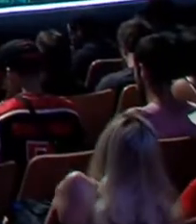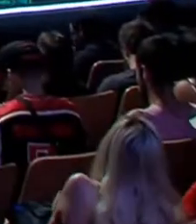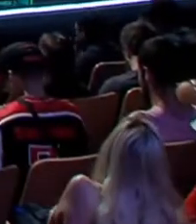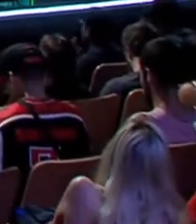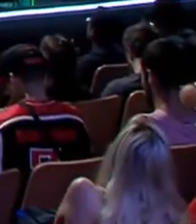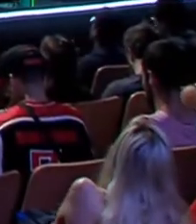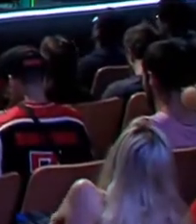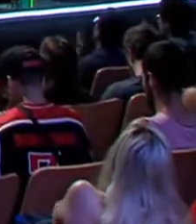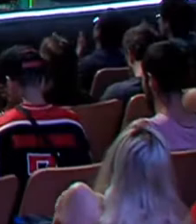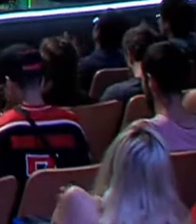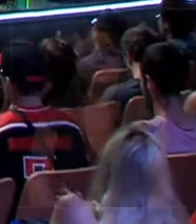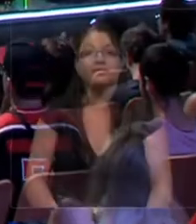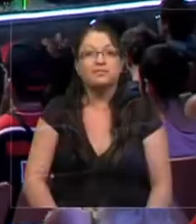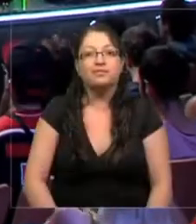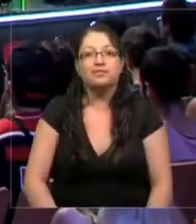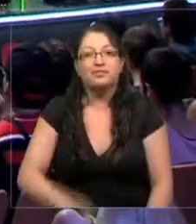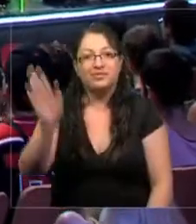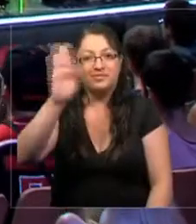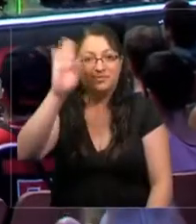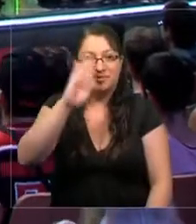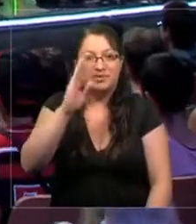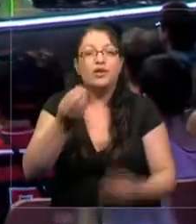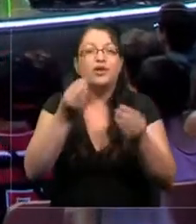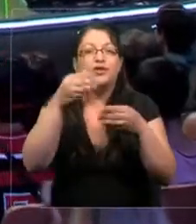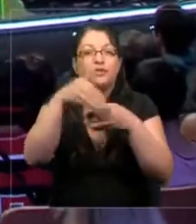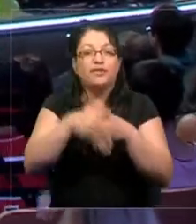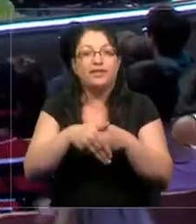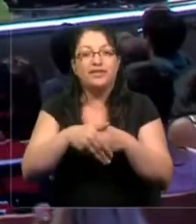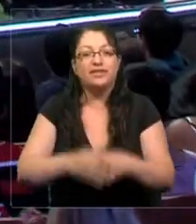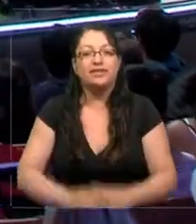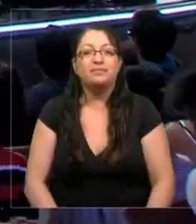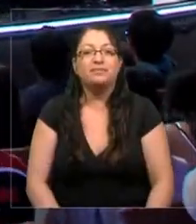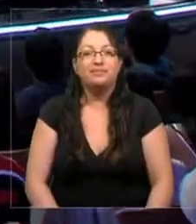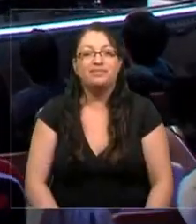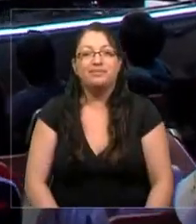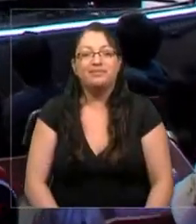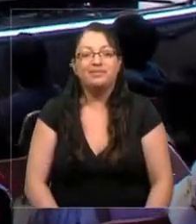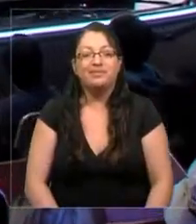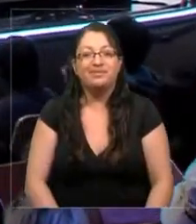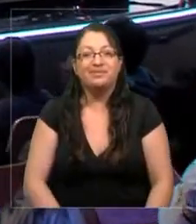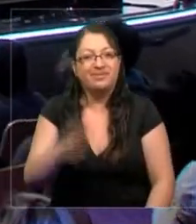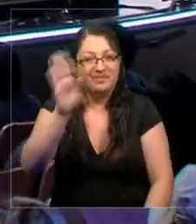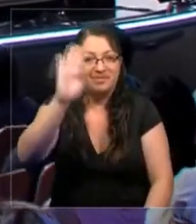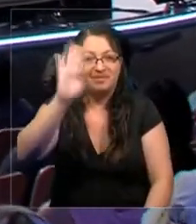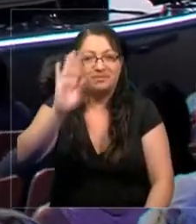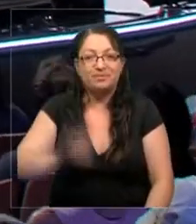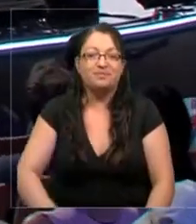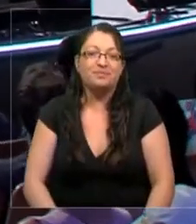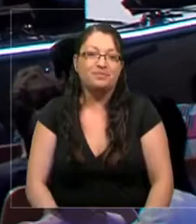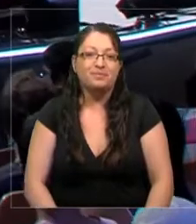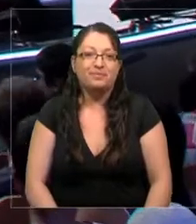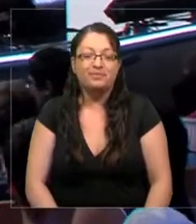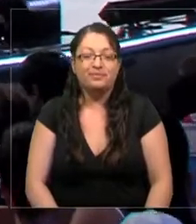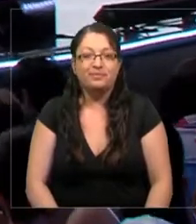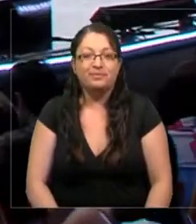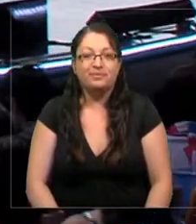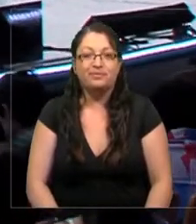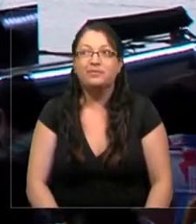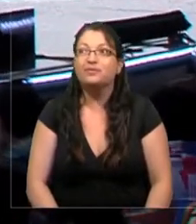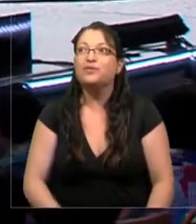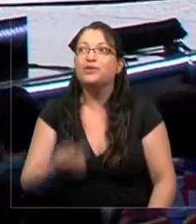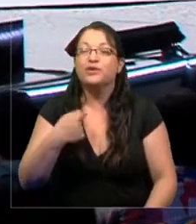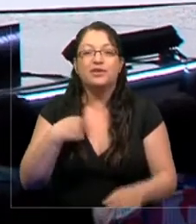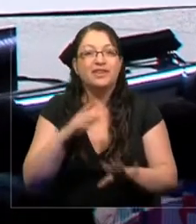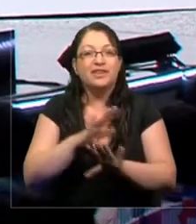hola buenas tardes hola estoy cerrando un